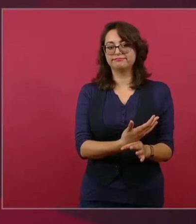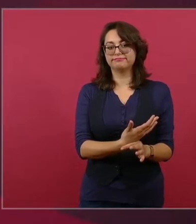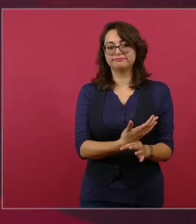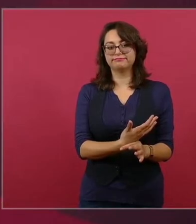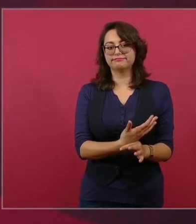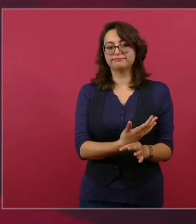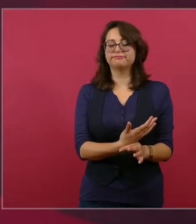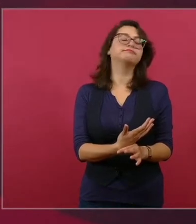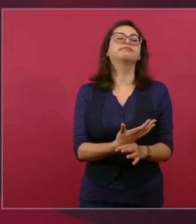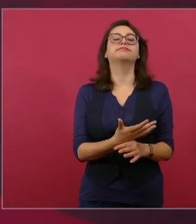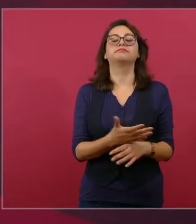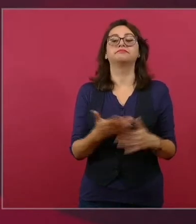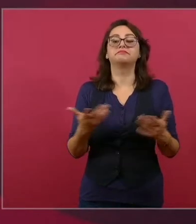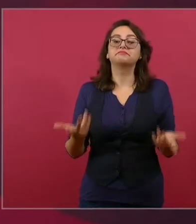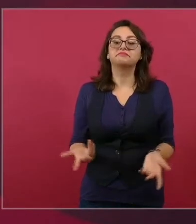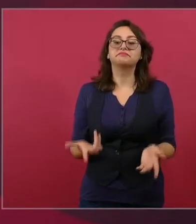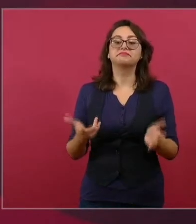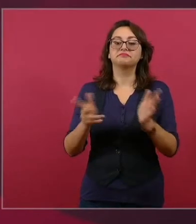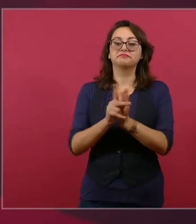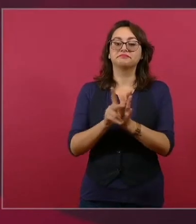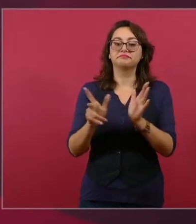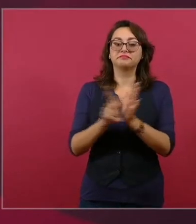el Reforma,